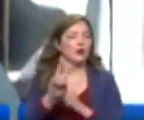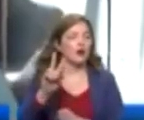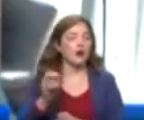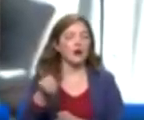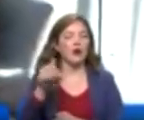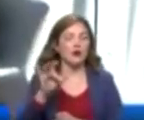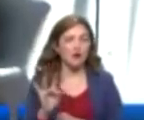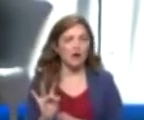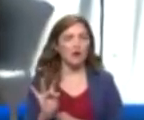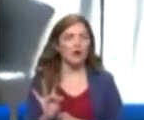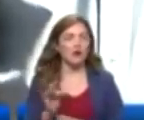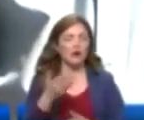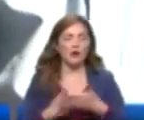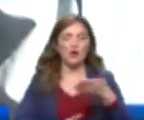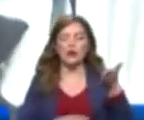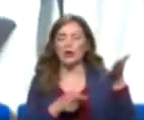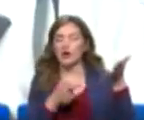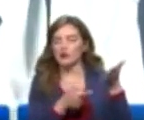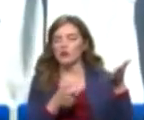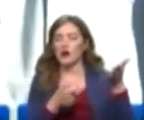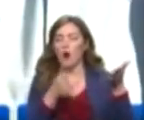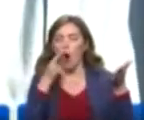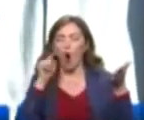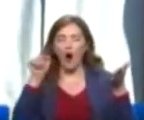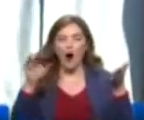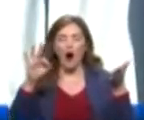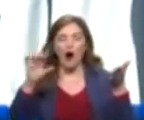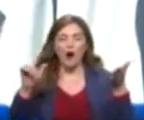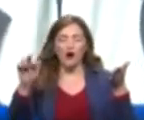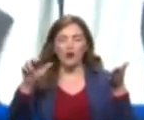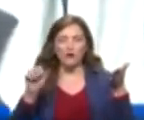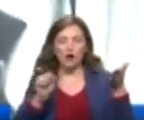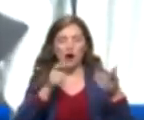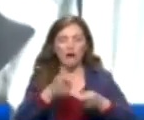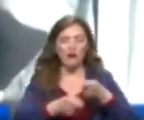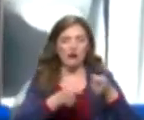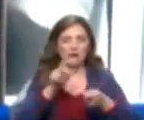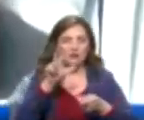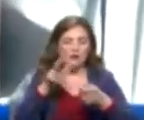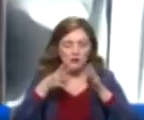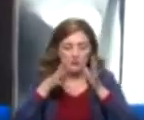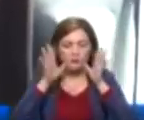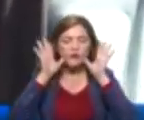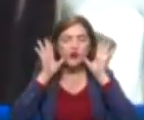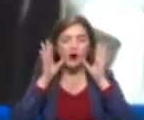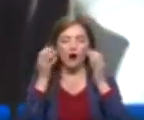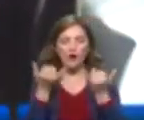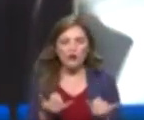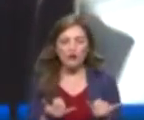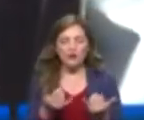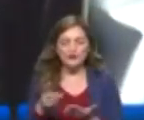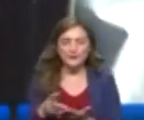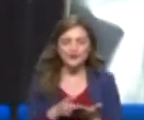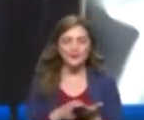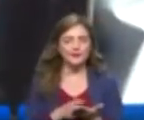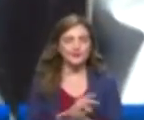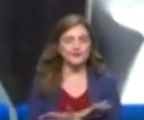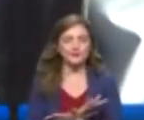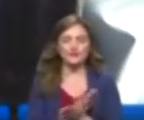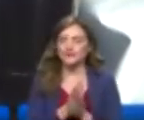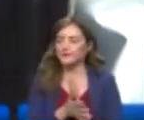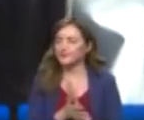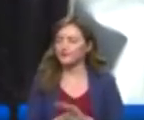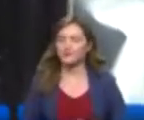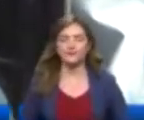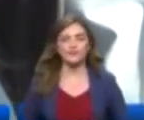El vehículo, como consta en este documento que nos entregó el señor Flores, fue vendido el 3 de diciembre y hasta el momento no ha cancelado ningún valor.